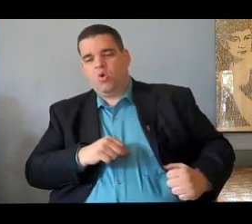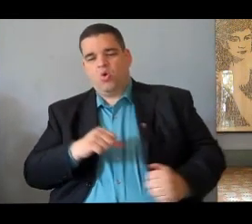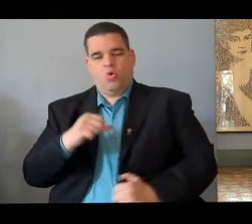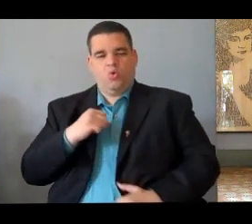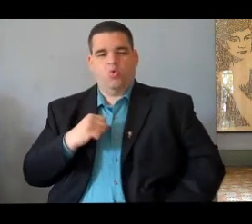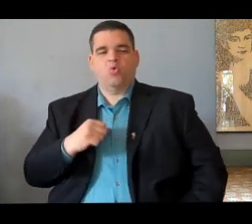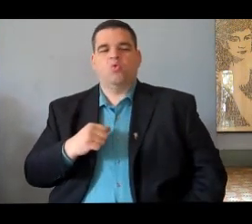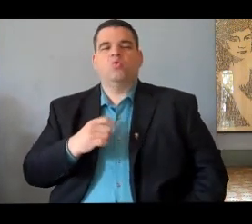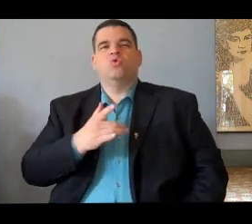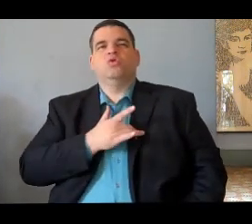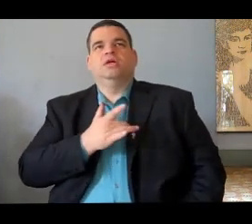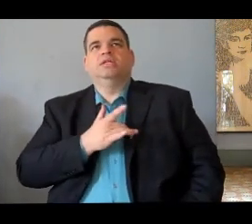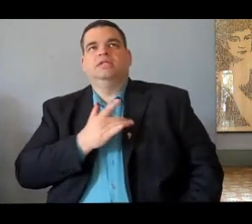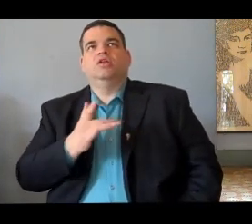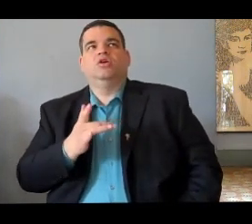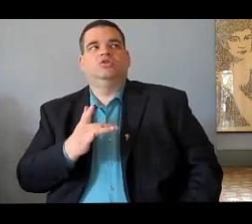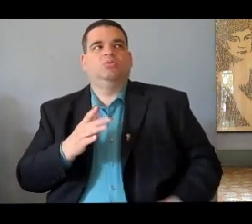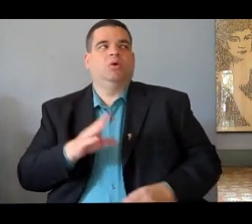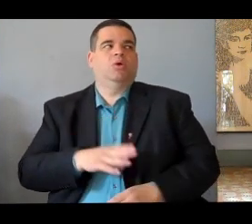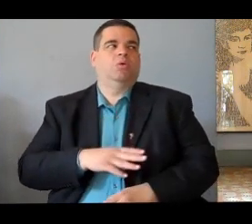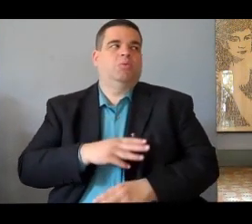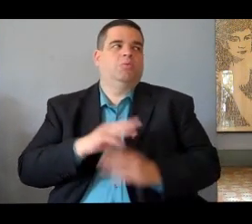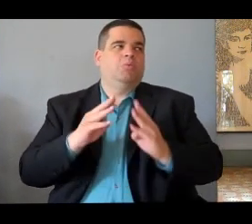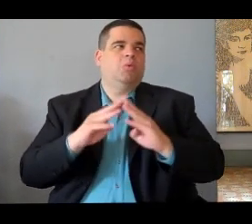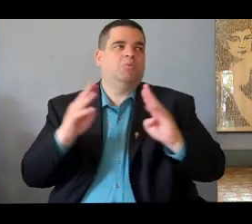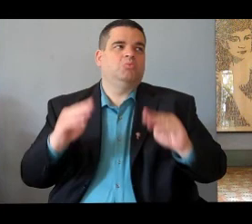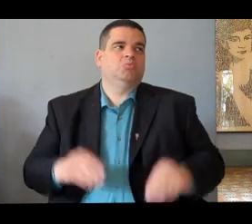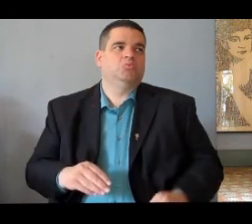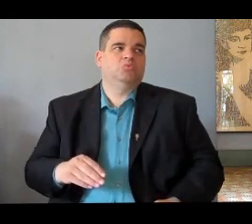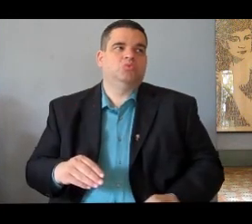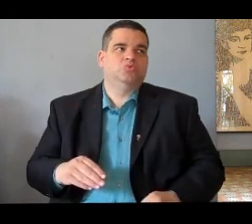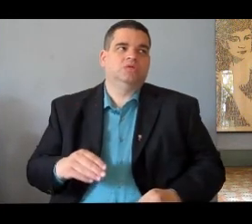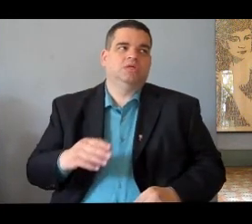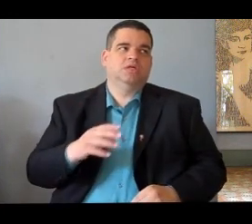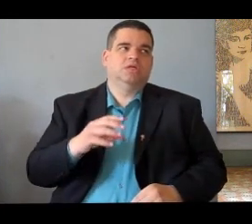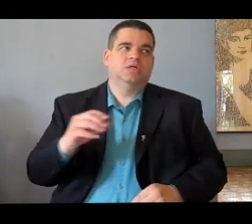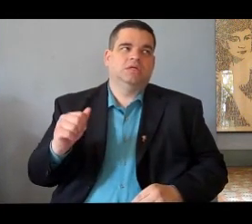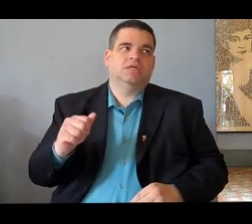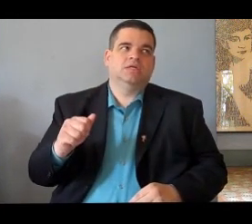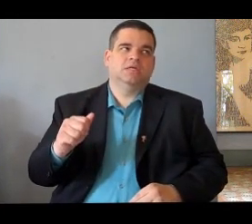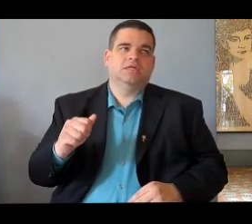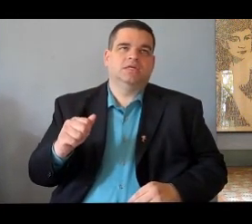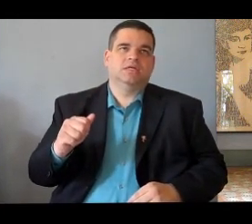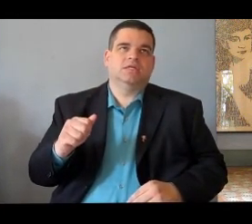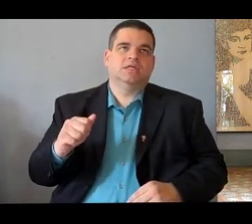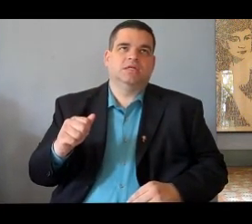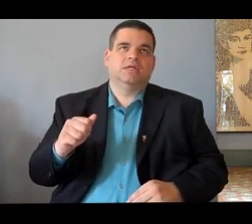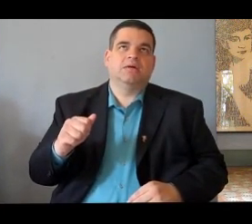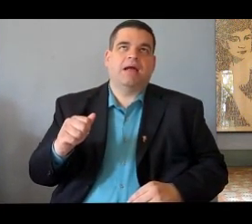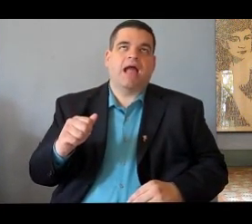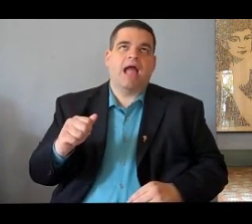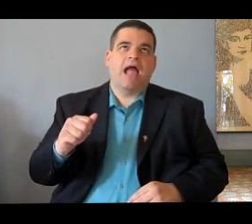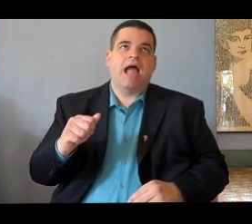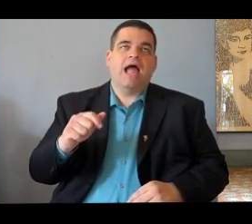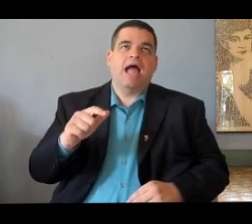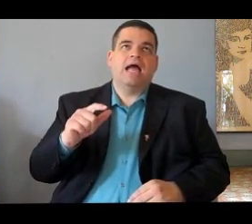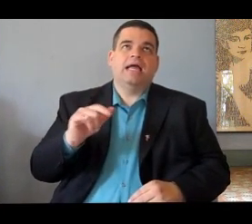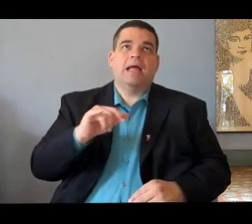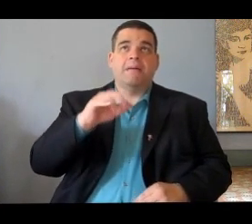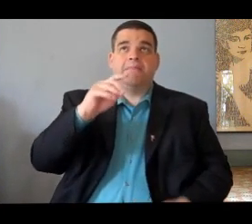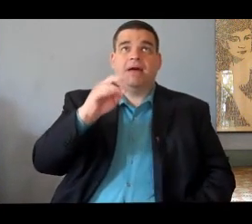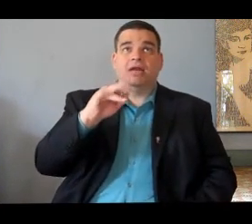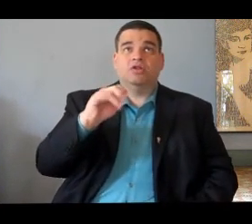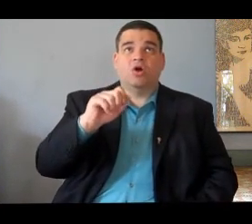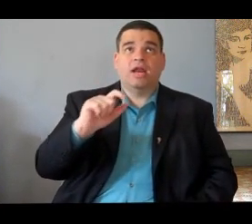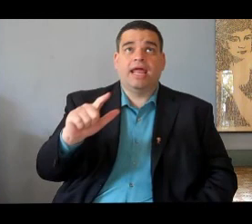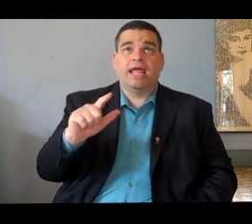sentir lo que somos como música y como pueblo. Ahí está. La pauta. ¿Qué pasó? ¿Que Martorell también tiene algo